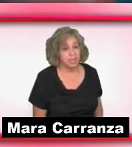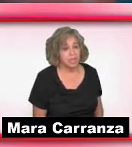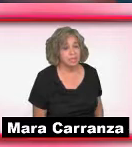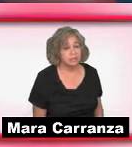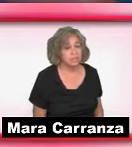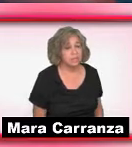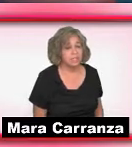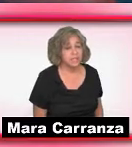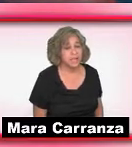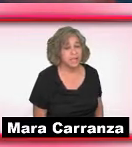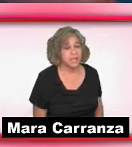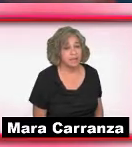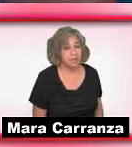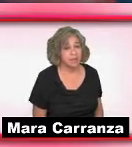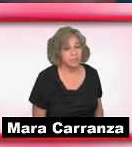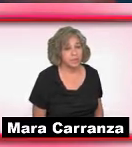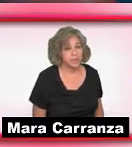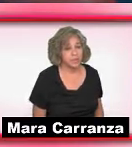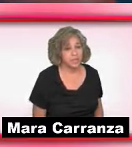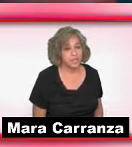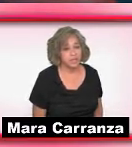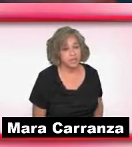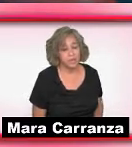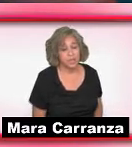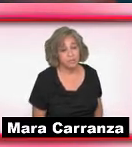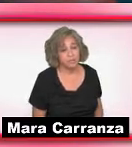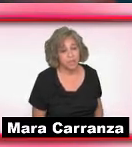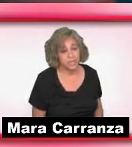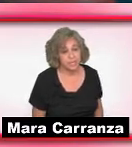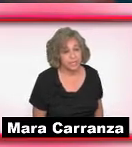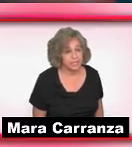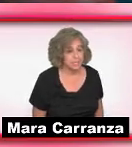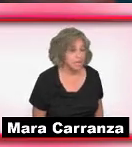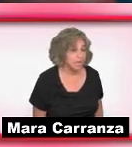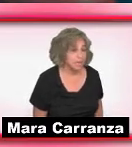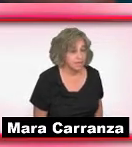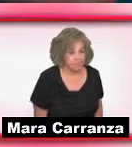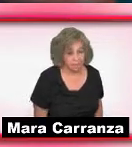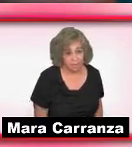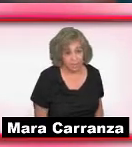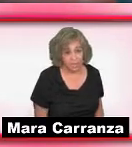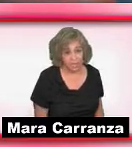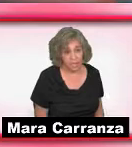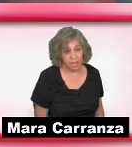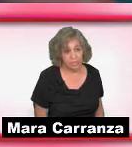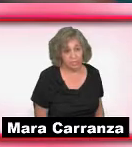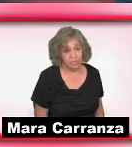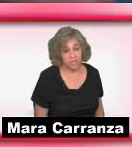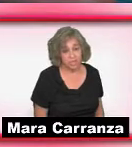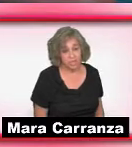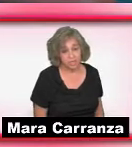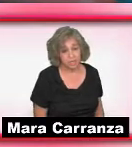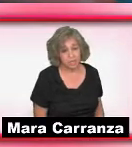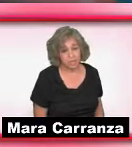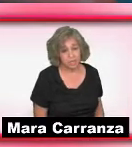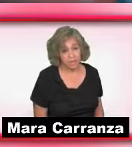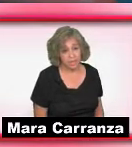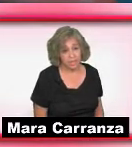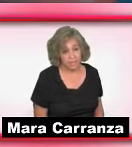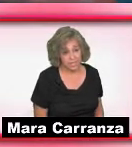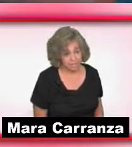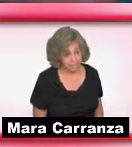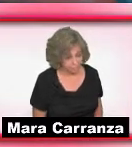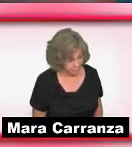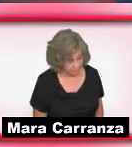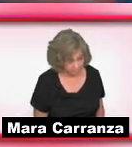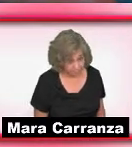policías federales. Says, I have the opportunity to know a lot of police. De haber estudiado, and I also studied to